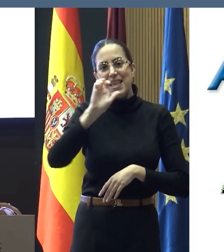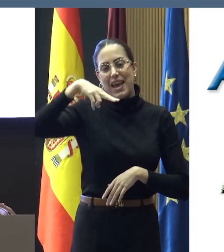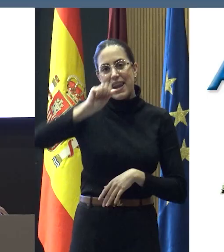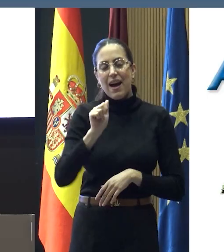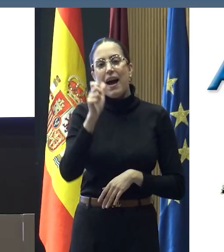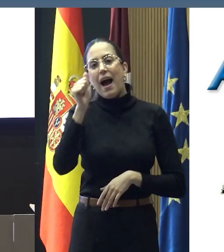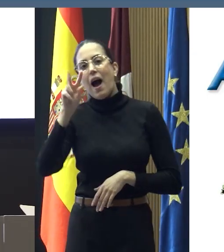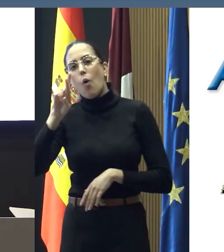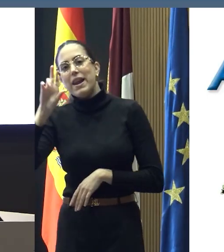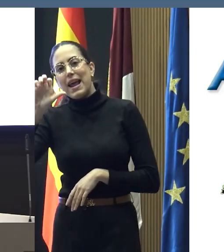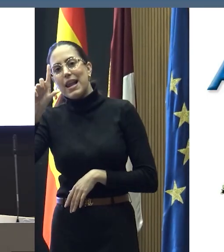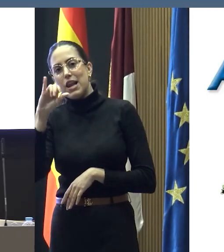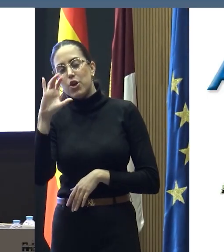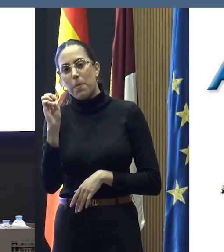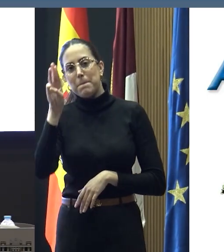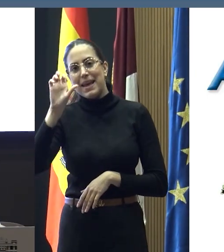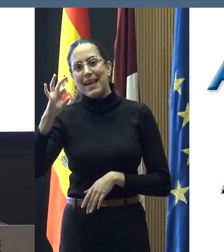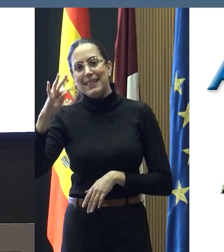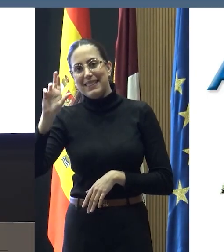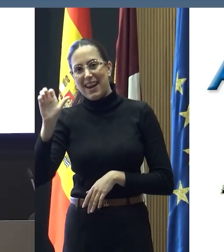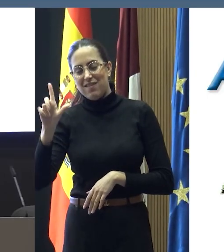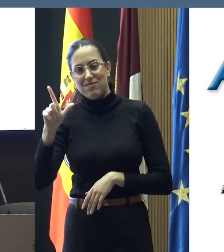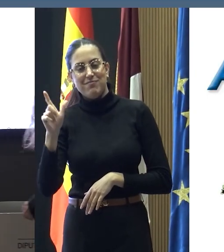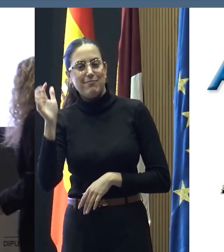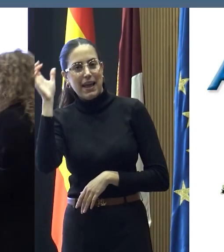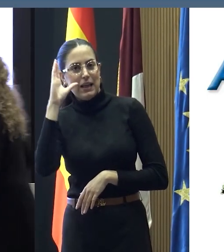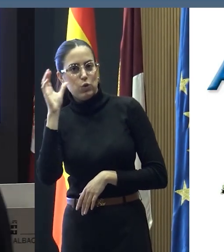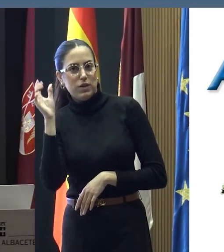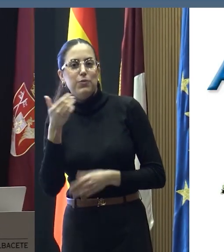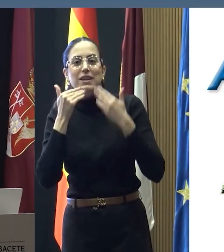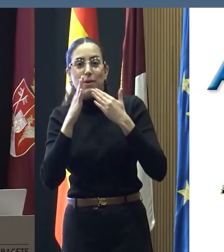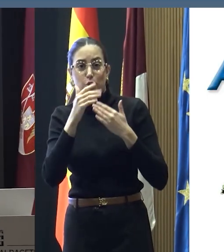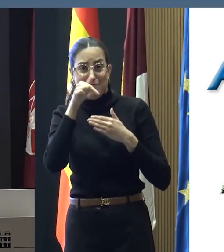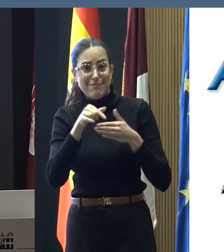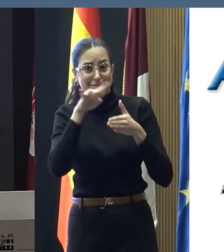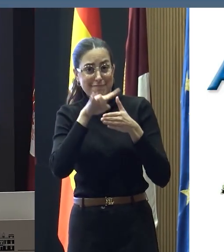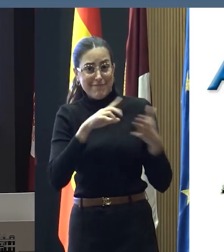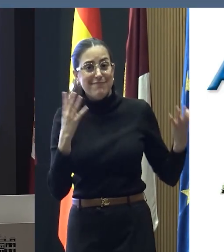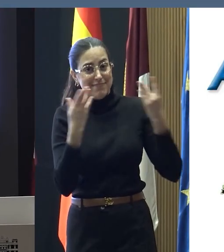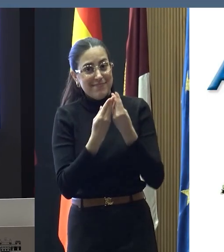Aurelio Petrel Marín. Gracias por su compañía un lunes más y buenas noches.